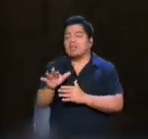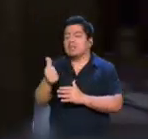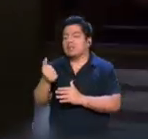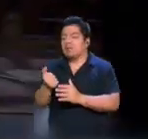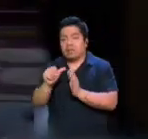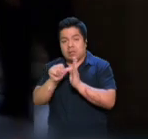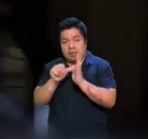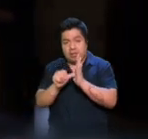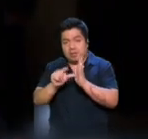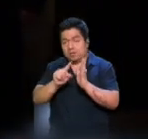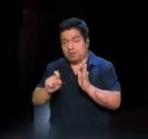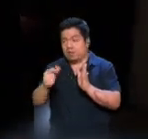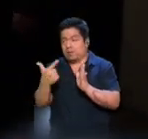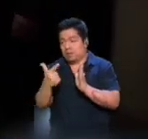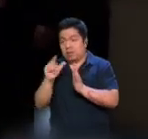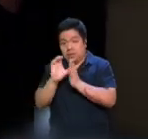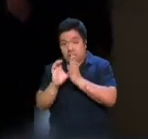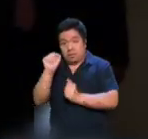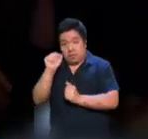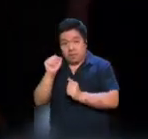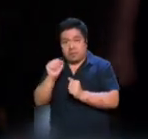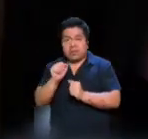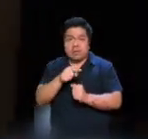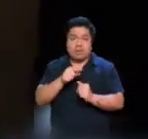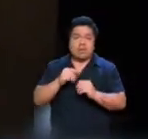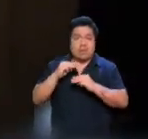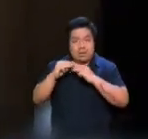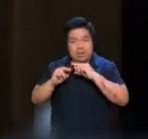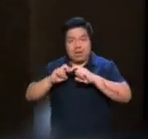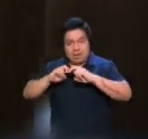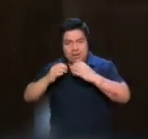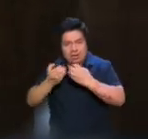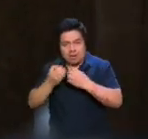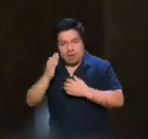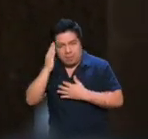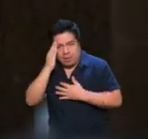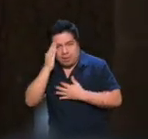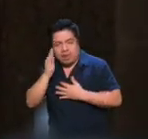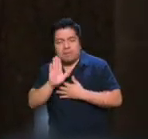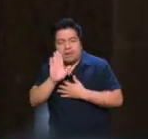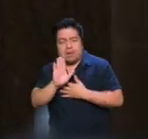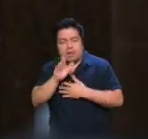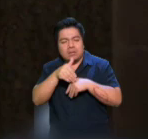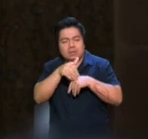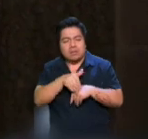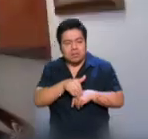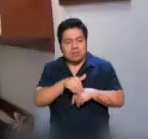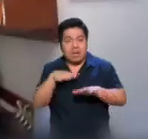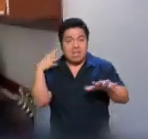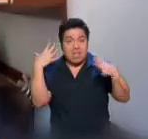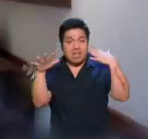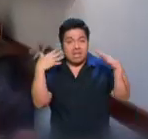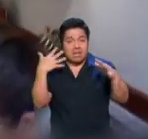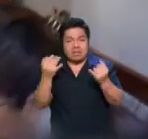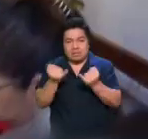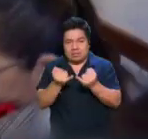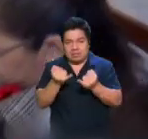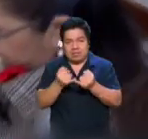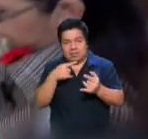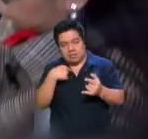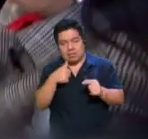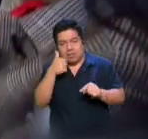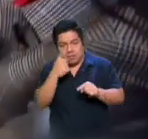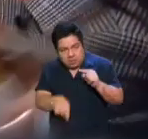del artículo 107 constitucional, las y los ministros podrían considerar que hay un desacato y rebeldía a la aplicación de la sentencia